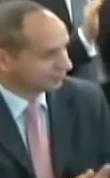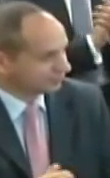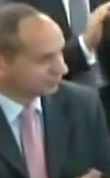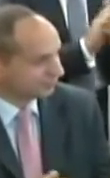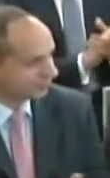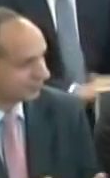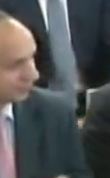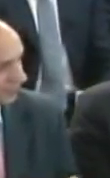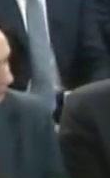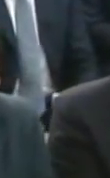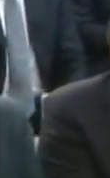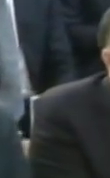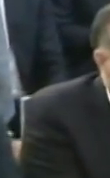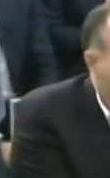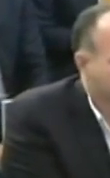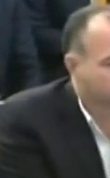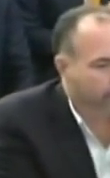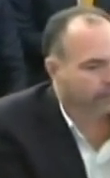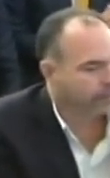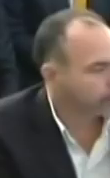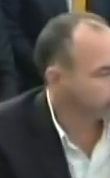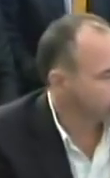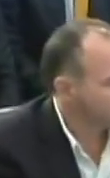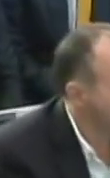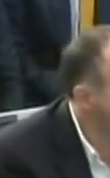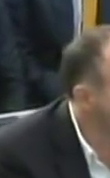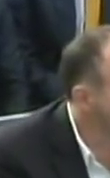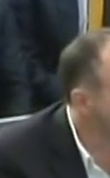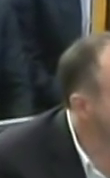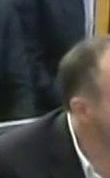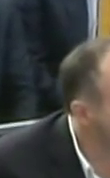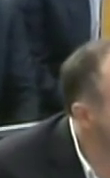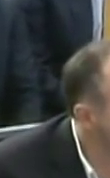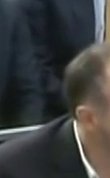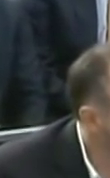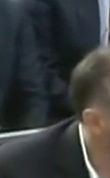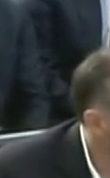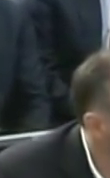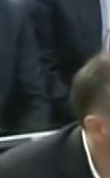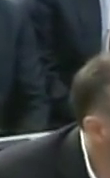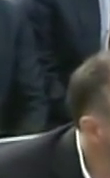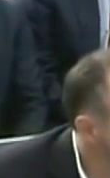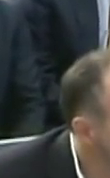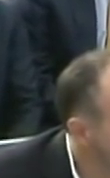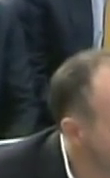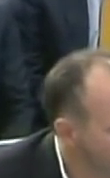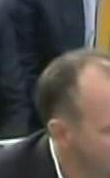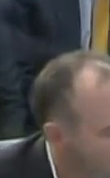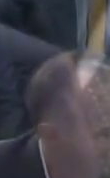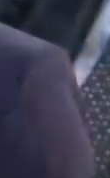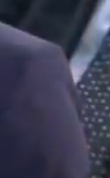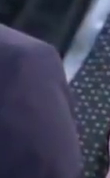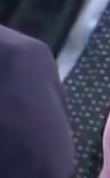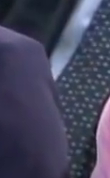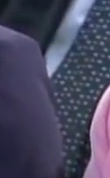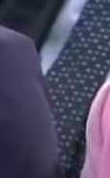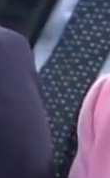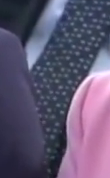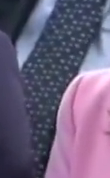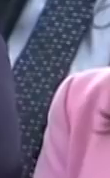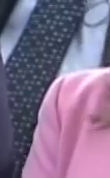Palabras del ciudadano Nicolás Maduro Moros, presidente constitucional de la República Bolivariana de